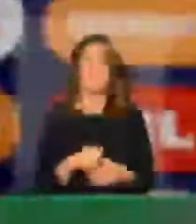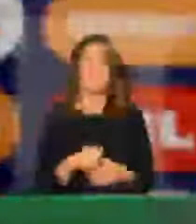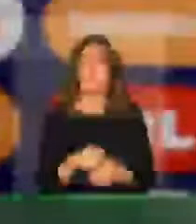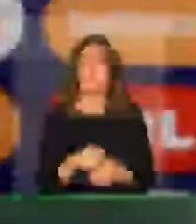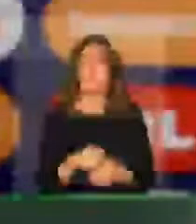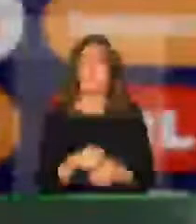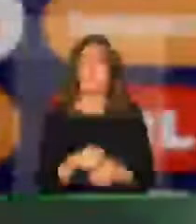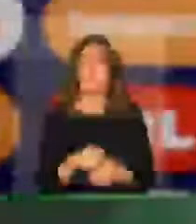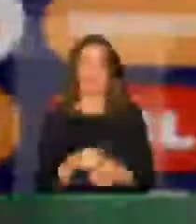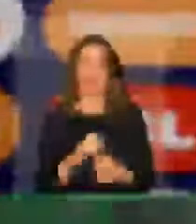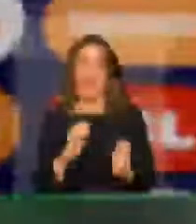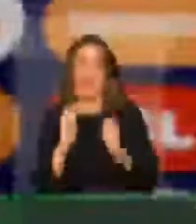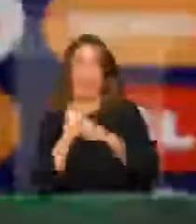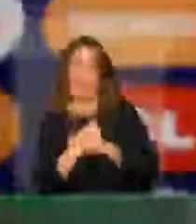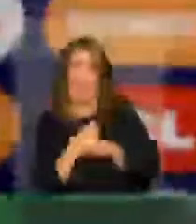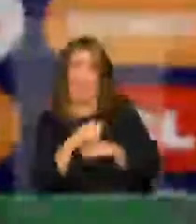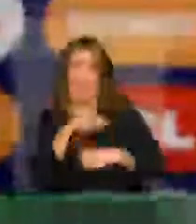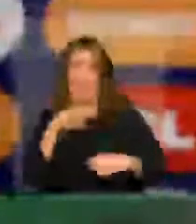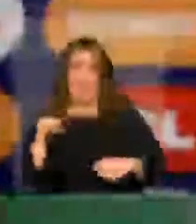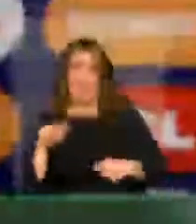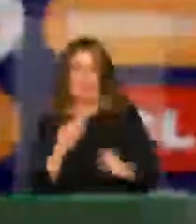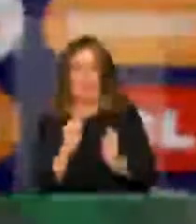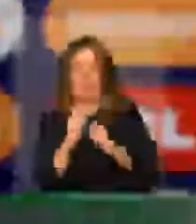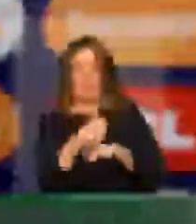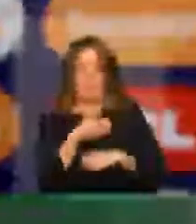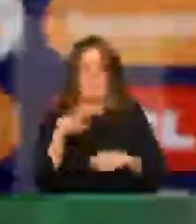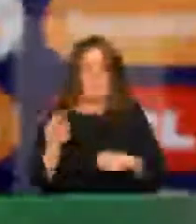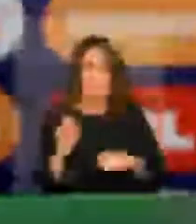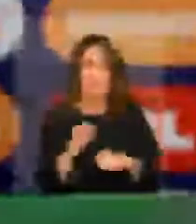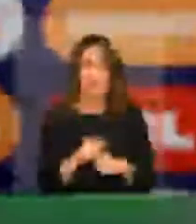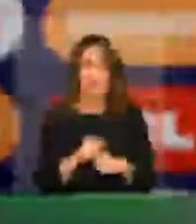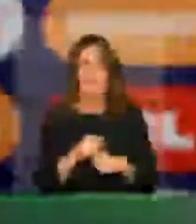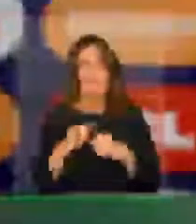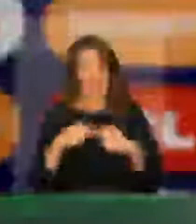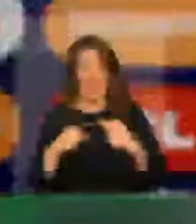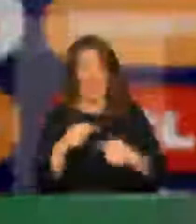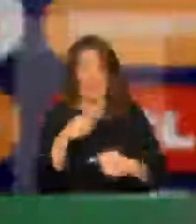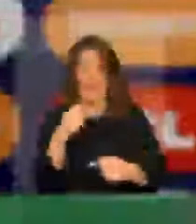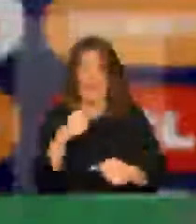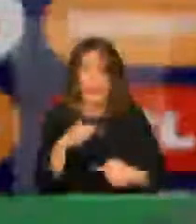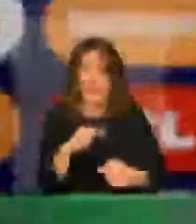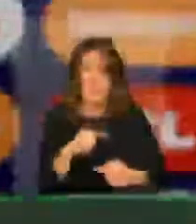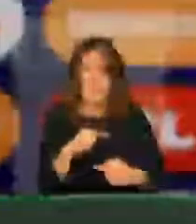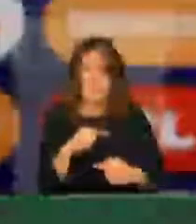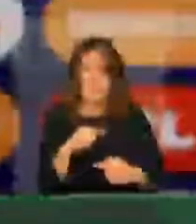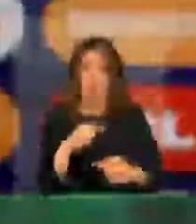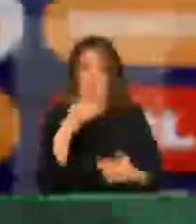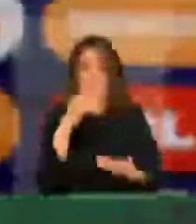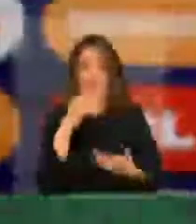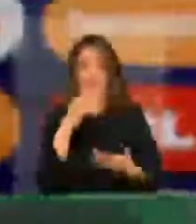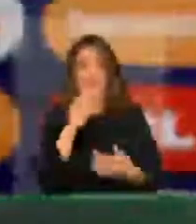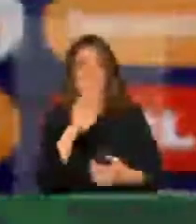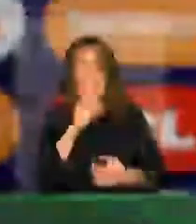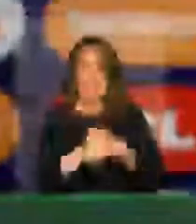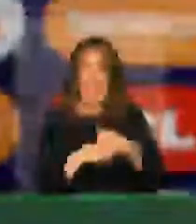andar cambiando permanentemente. Una racha muy negativa. Pero también en el correr de estos 15 años